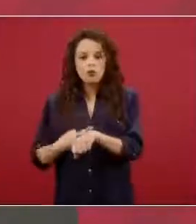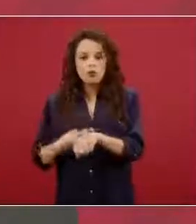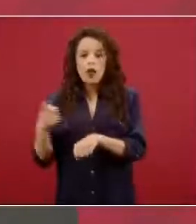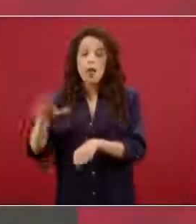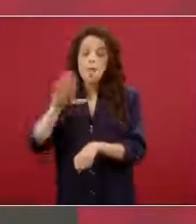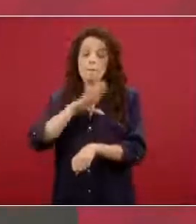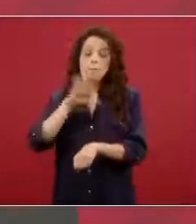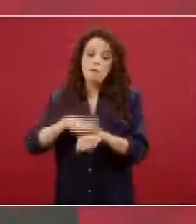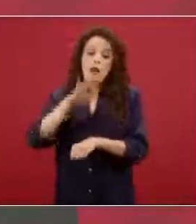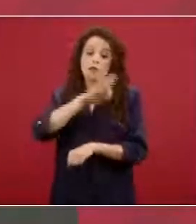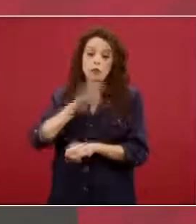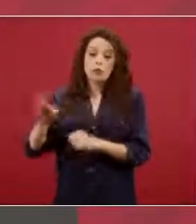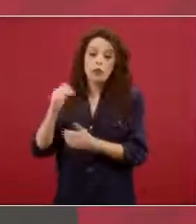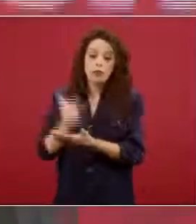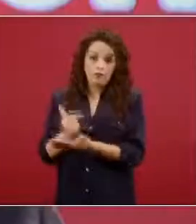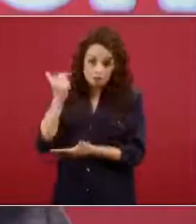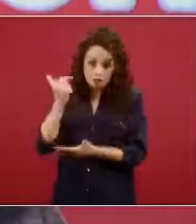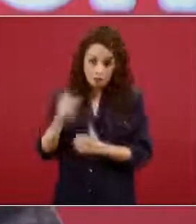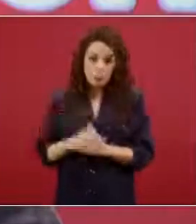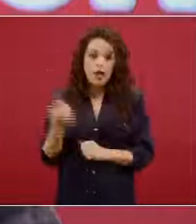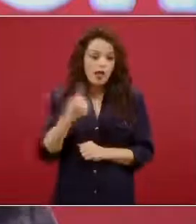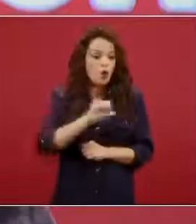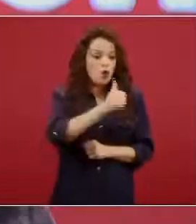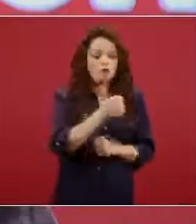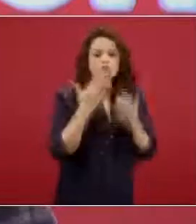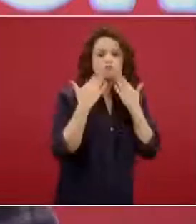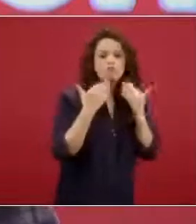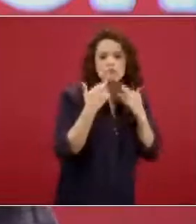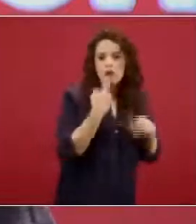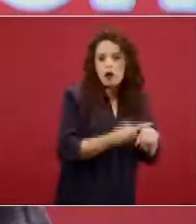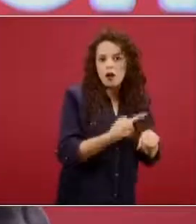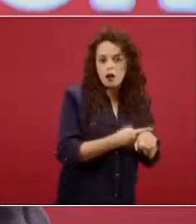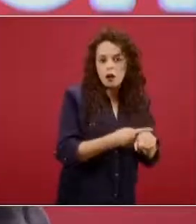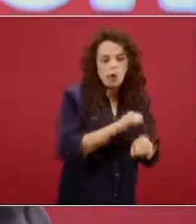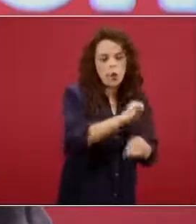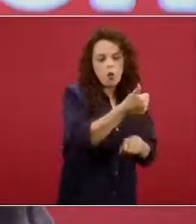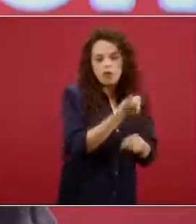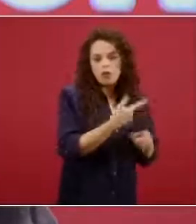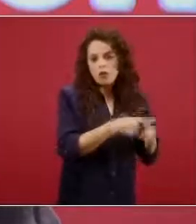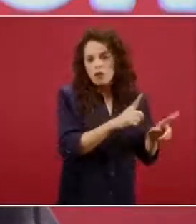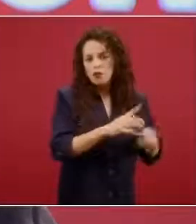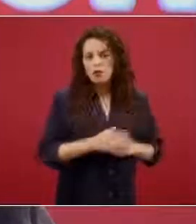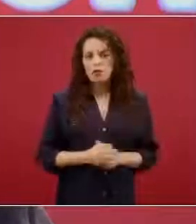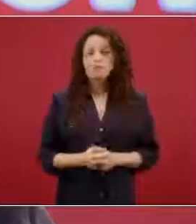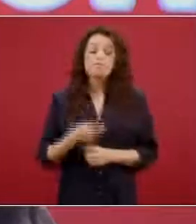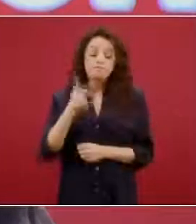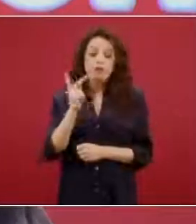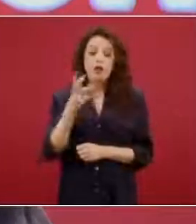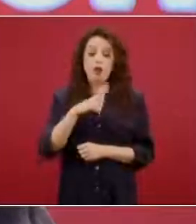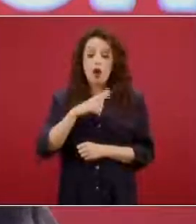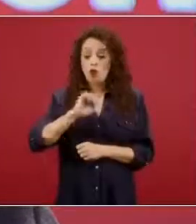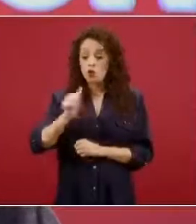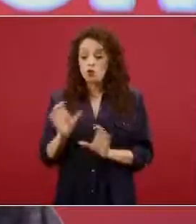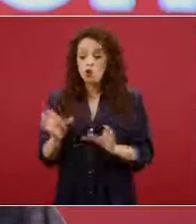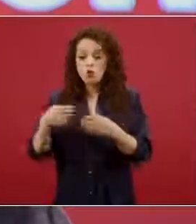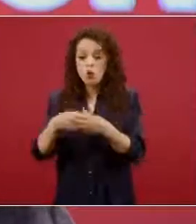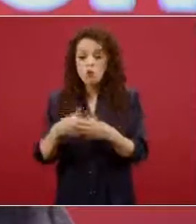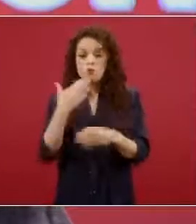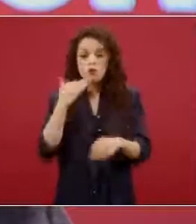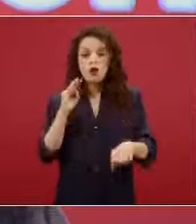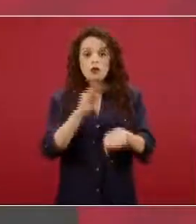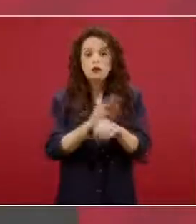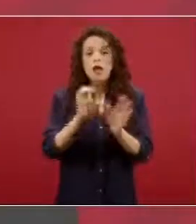que personas sin comorbilidades. Sin embargo, socialmente también hay poblaciones que son más vulnerables, por ejemplo, porque pueden